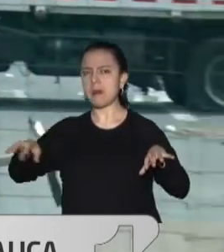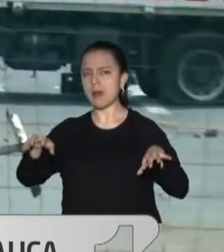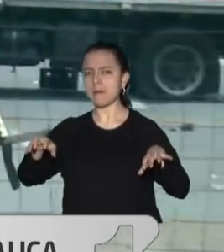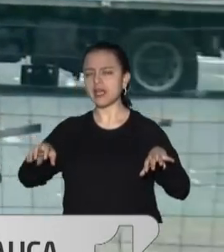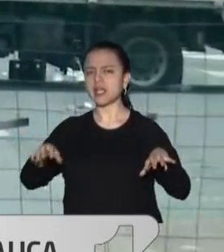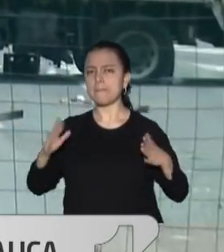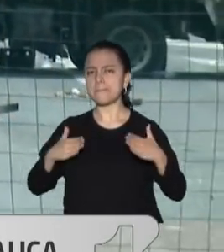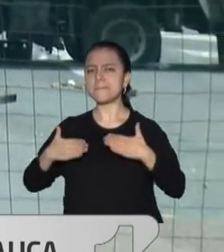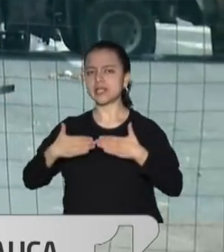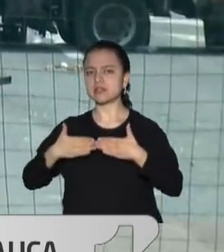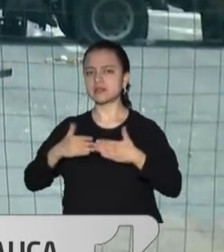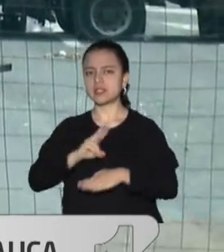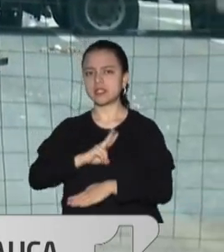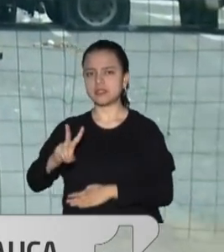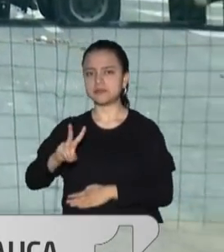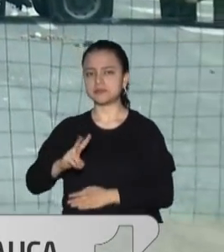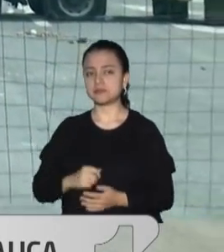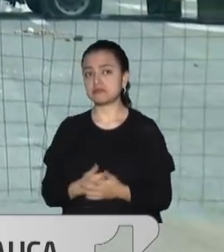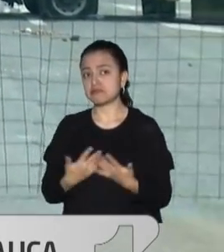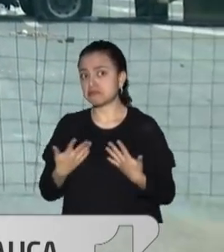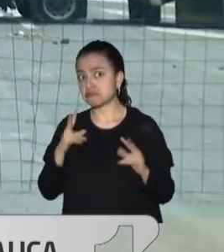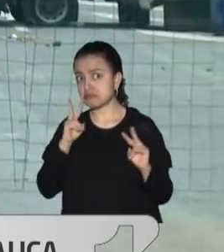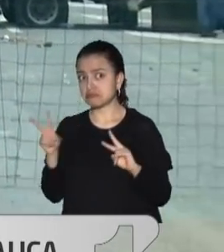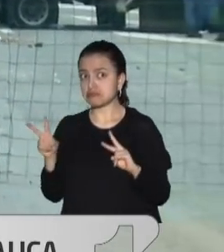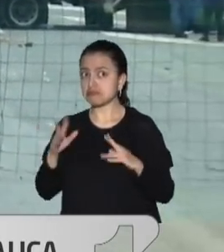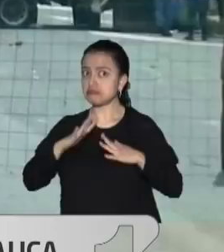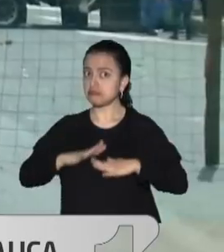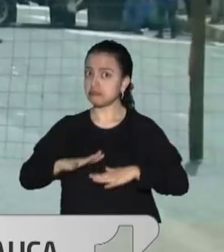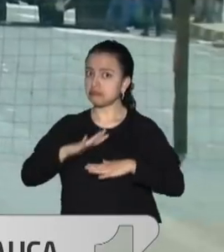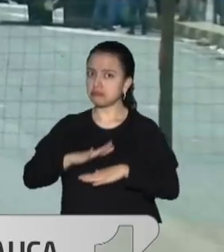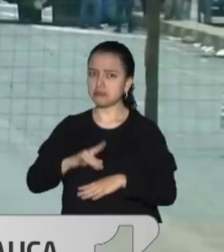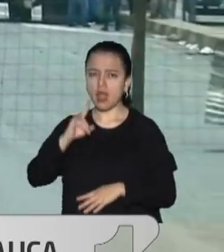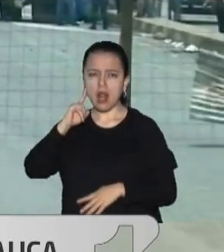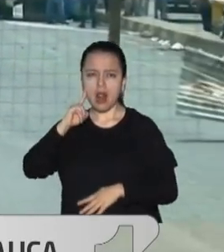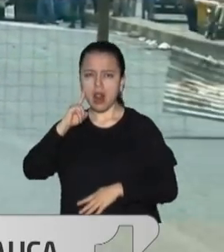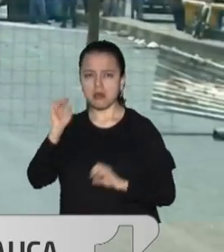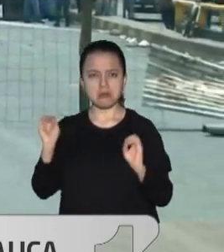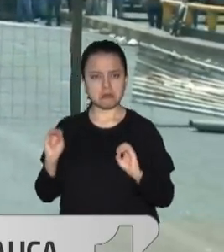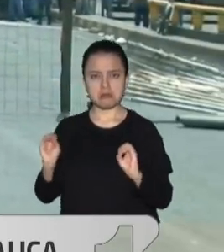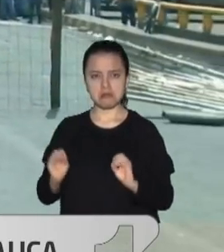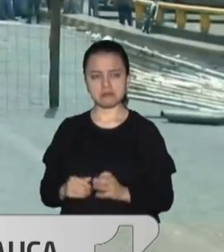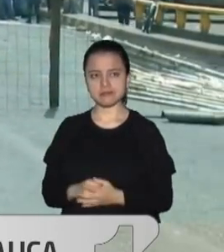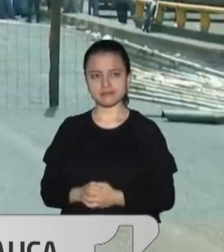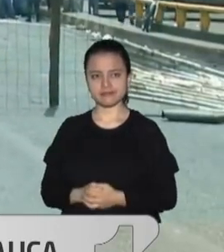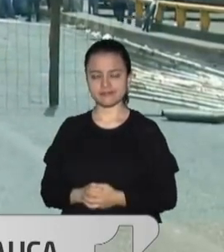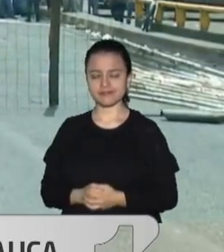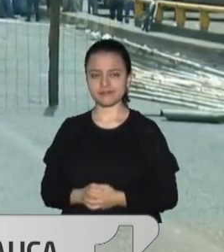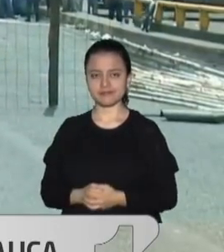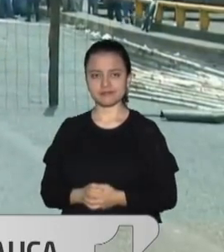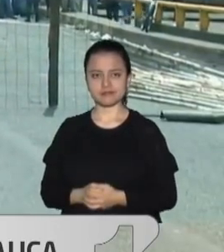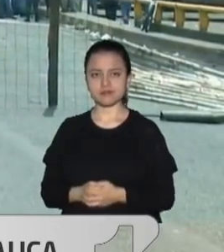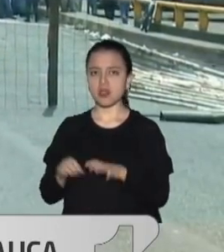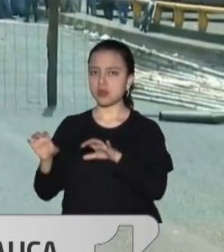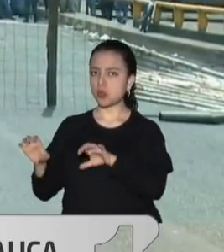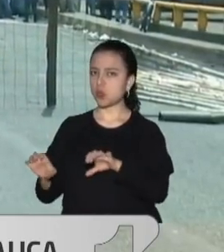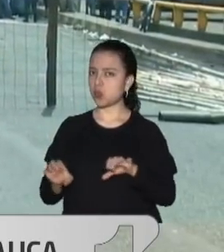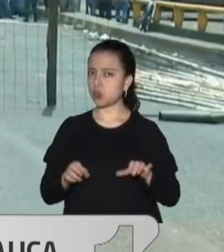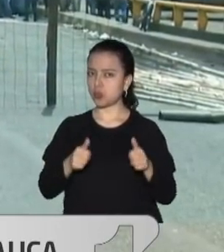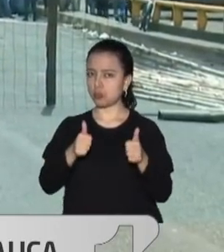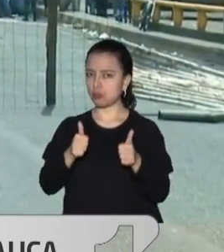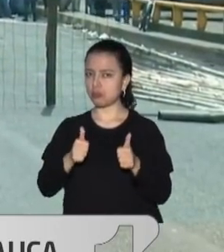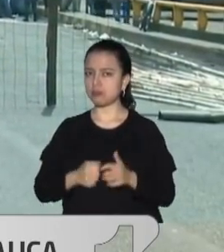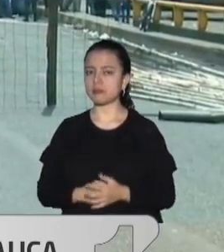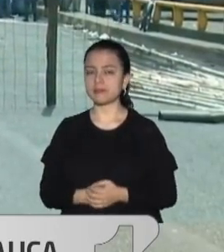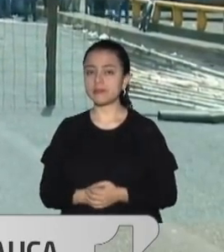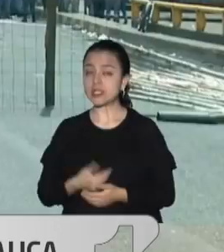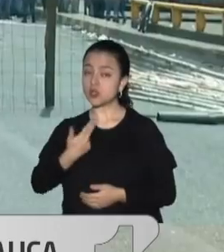En el momento se encuentran completamente pacíficos, no hay ningún tipo de alteración en el orden público en este sector.